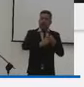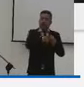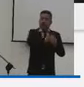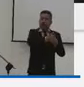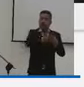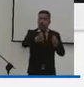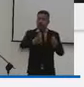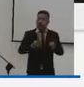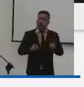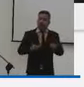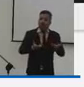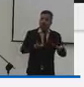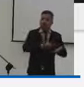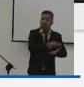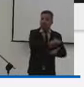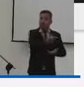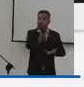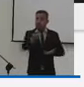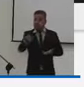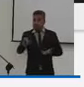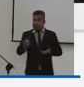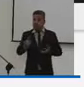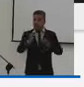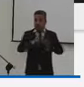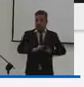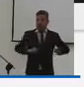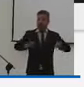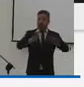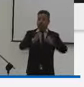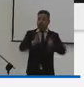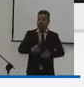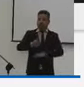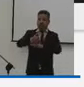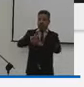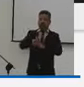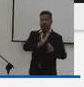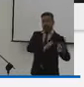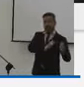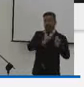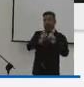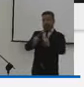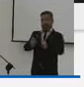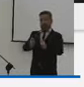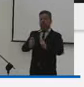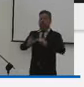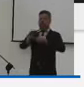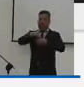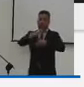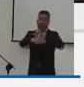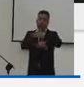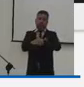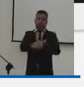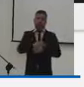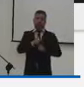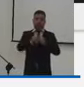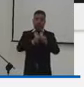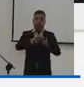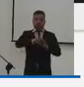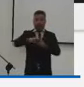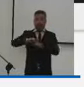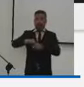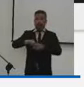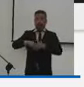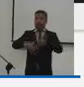herramientas que se le van a entregar a esta importante dirección en nuestro ministerio.